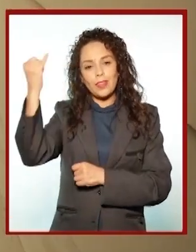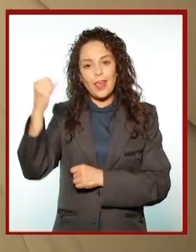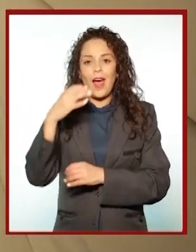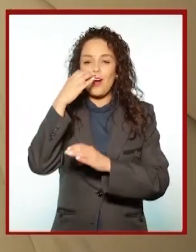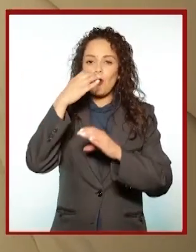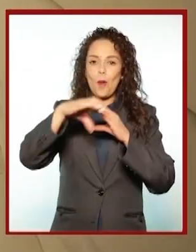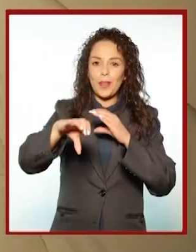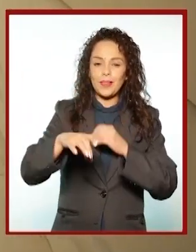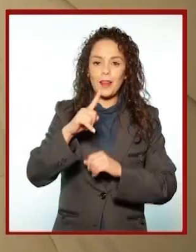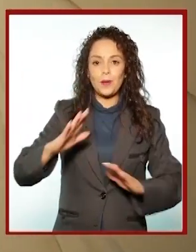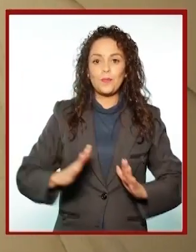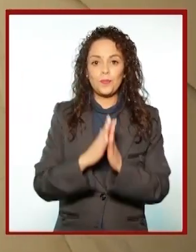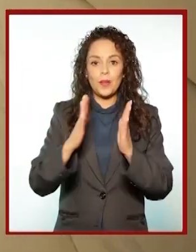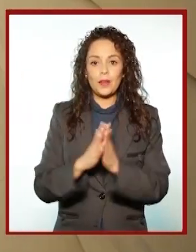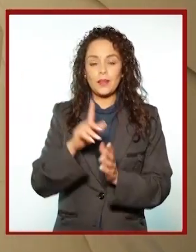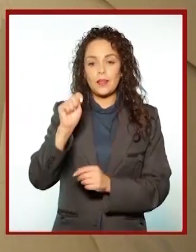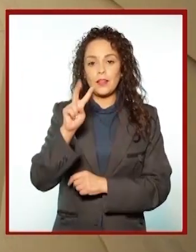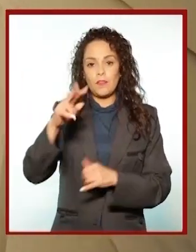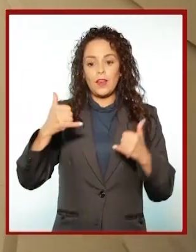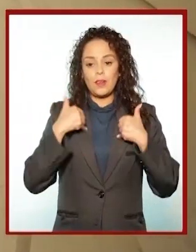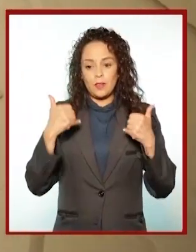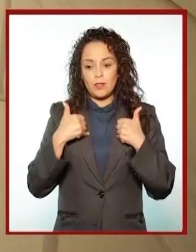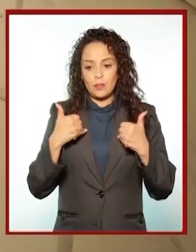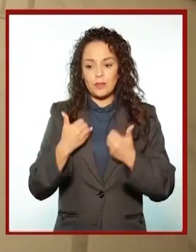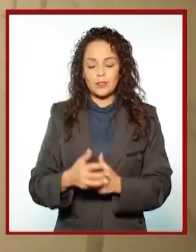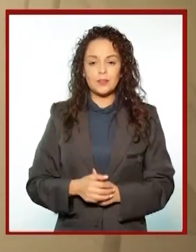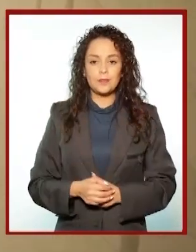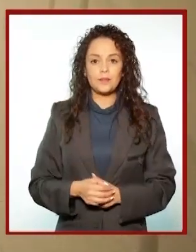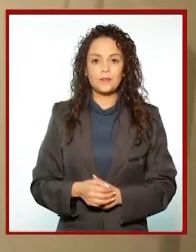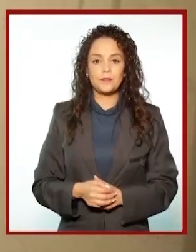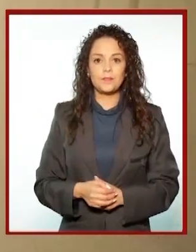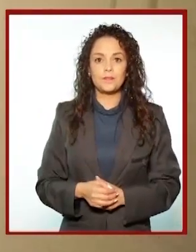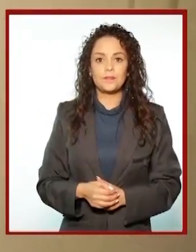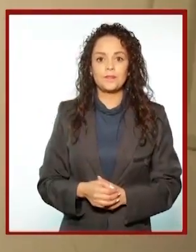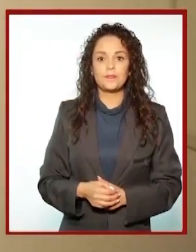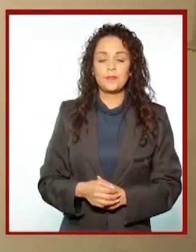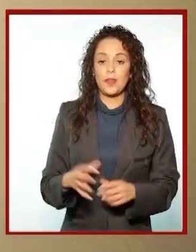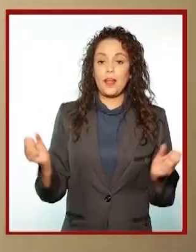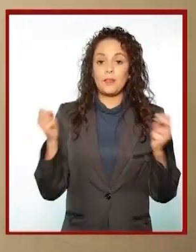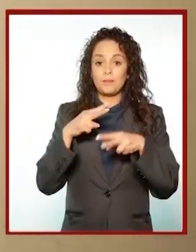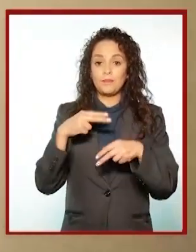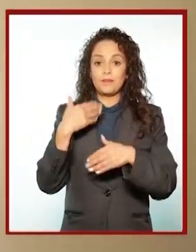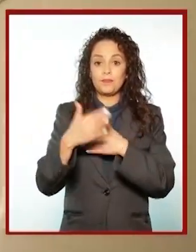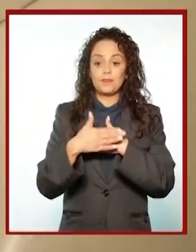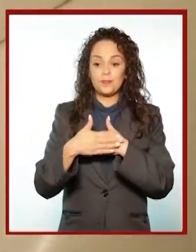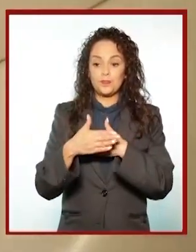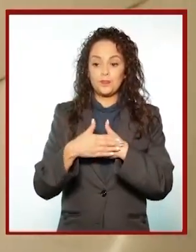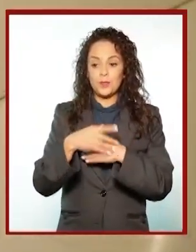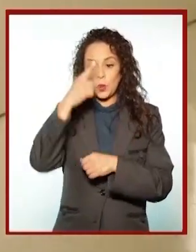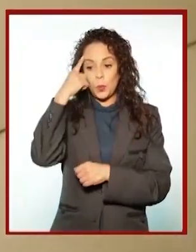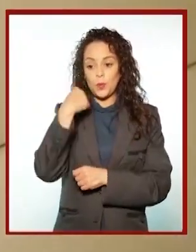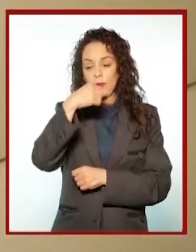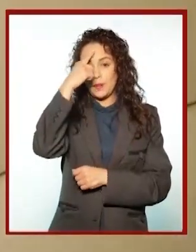comentarios. Participa en Jóvenes en TV y haz tuyo este programa. No nos despedimos, nos vemos en